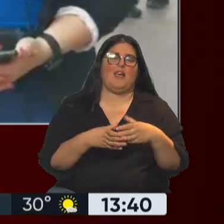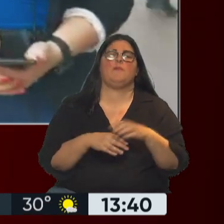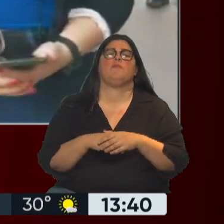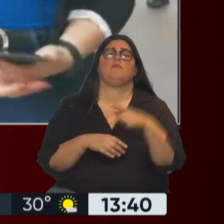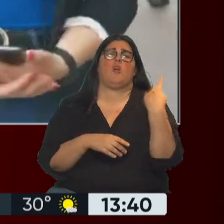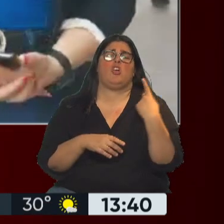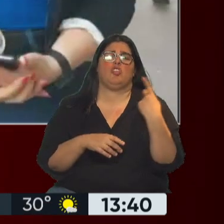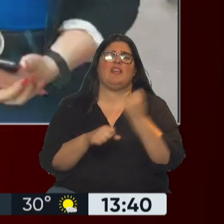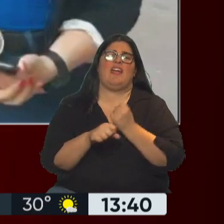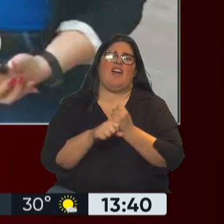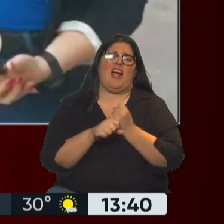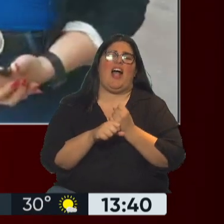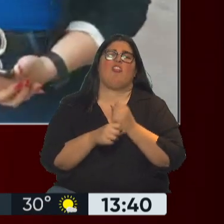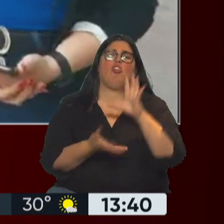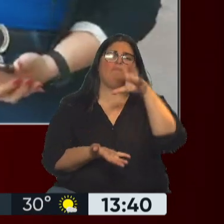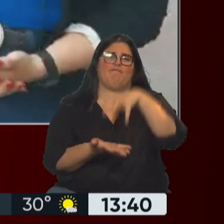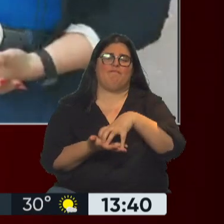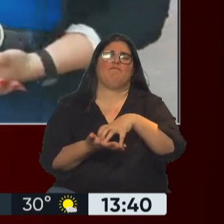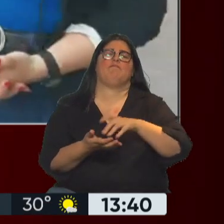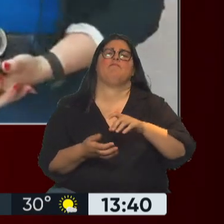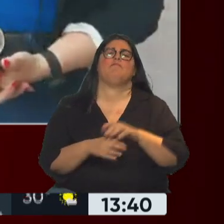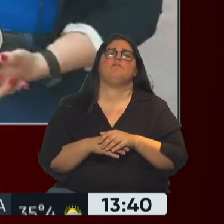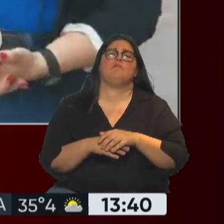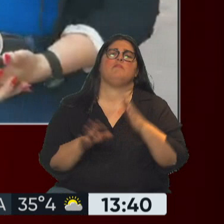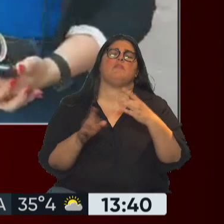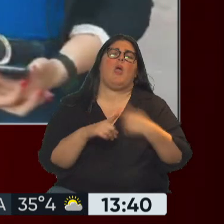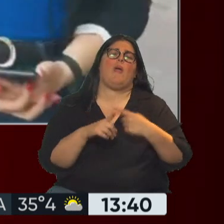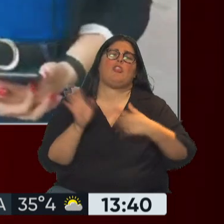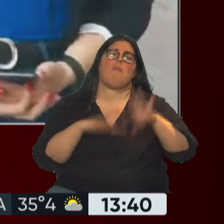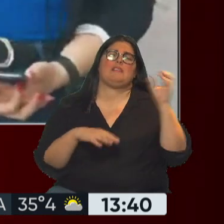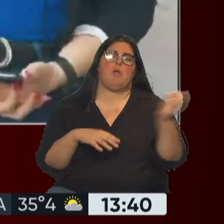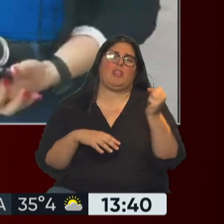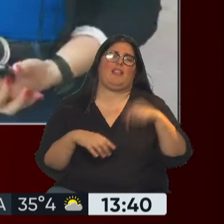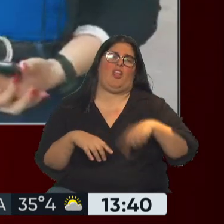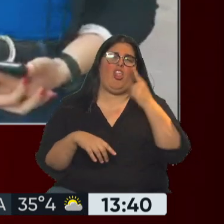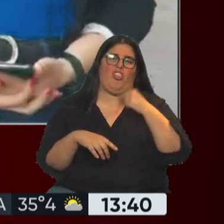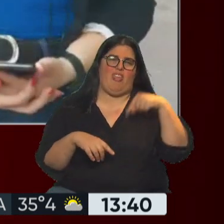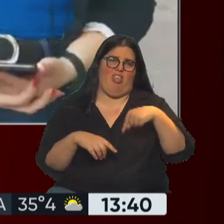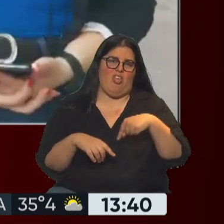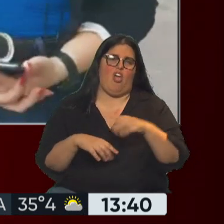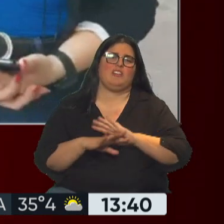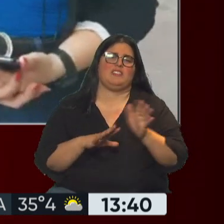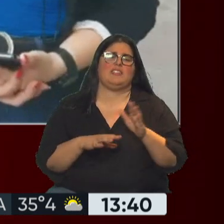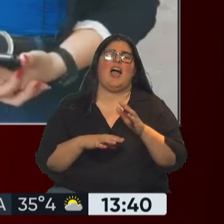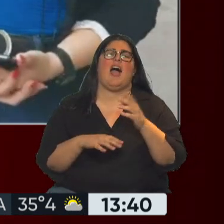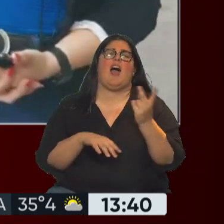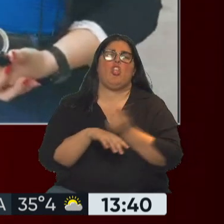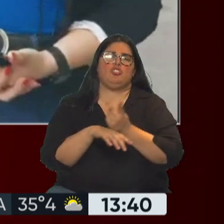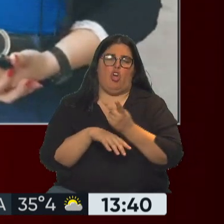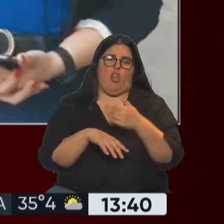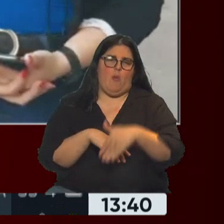trabajando desde el centro, digamos, más importante de lo que será esta jornada. Aquí ya en un poquito más de 2 horas